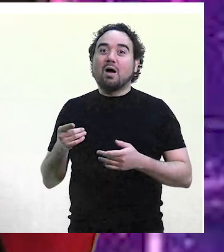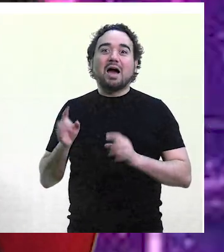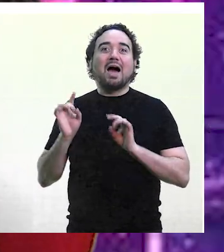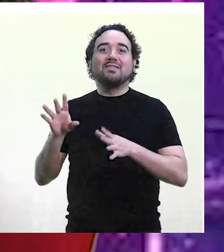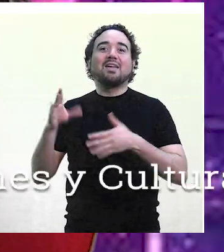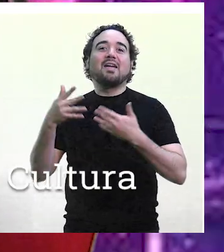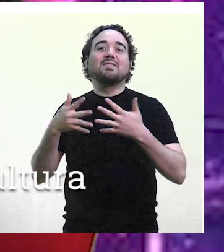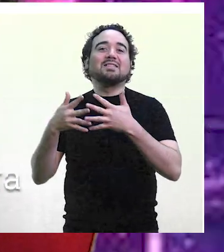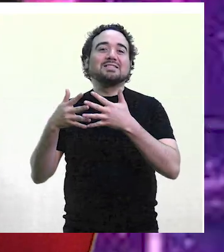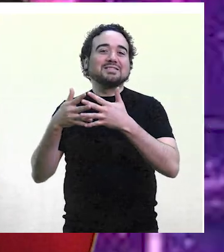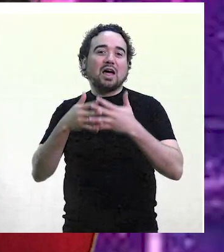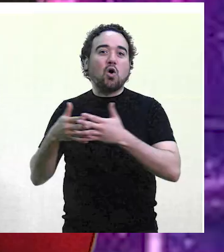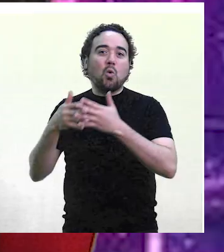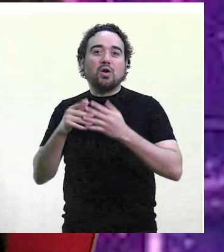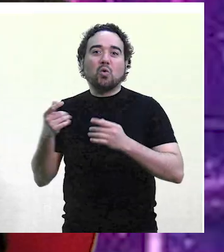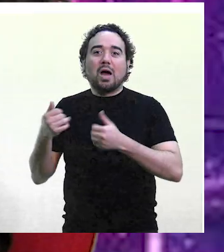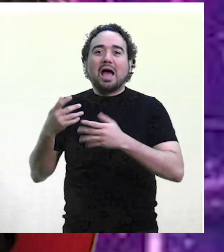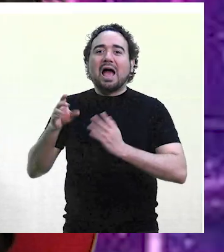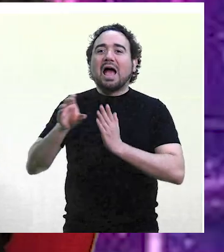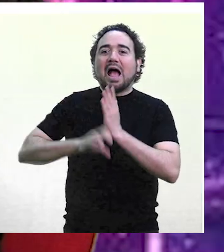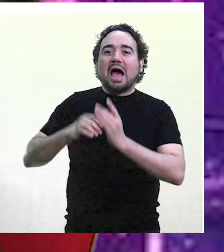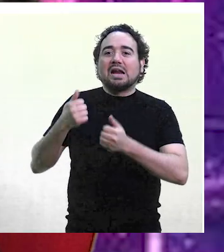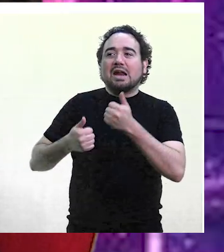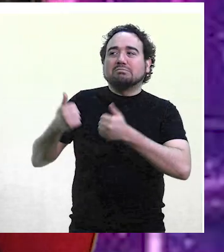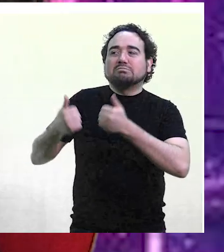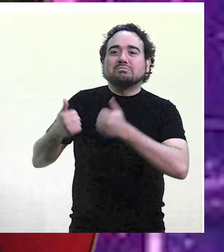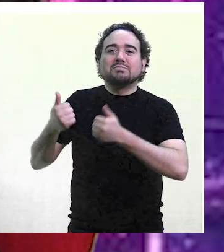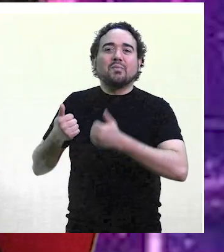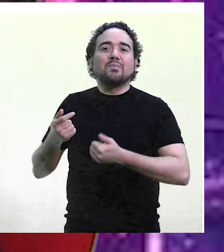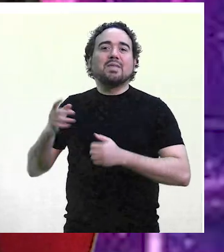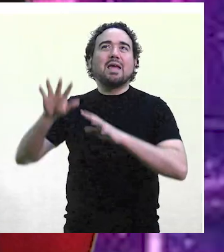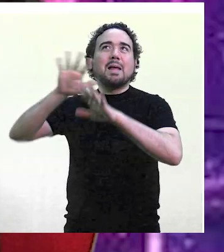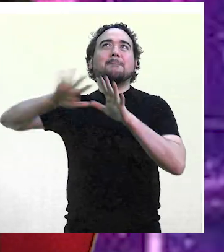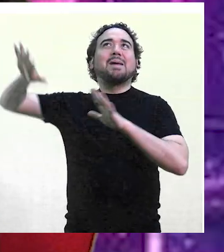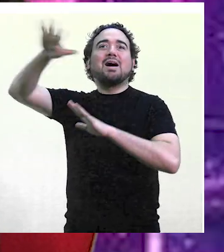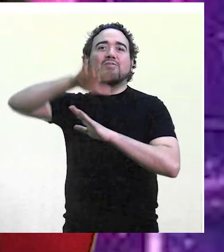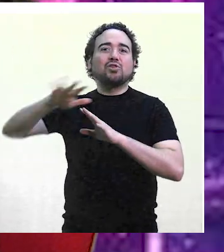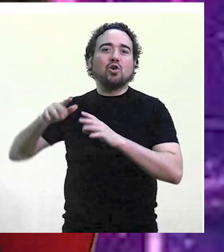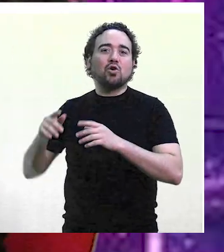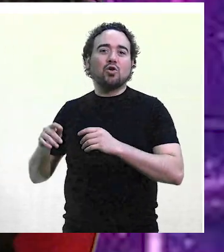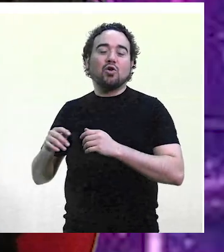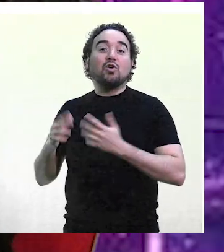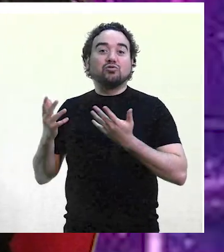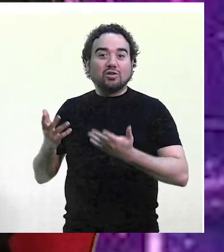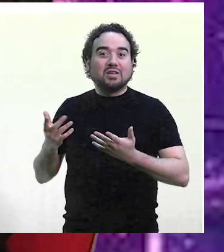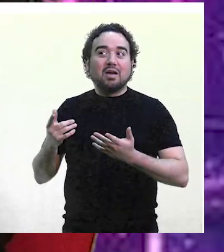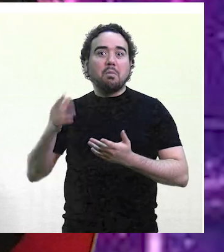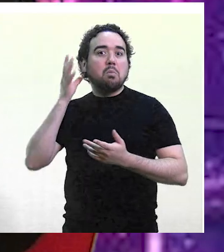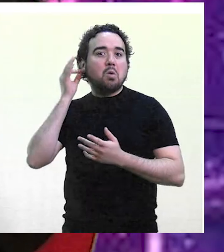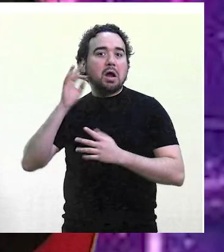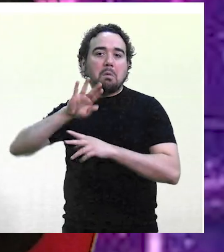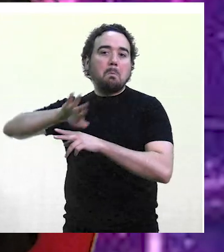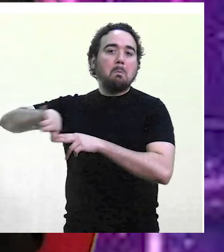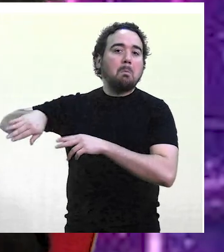en la aventura de Estados Unidos en su carrera espacial y eran 3 mujeres que estaban completamente invisibilizadas. Así que hay como un poco de